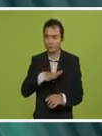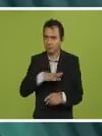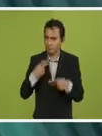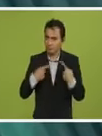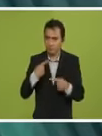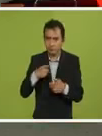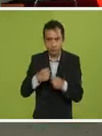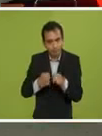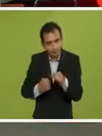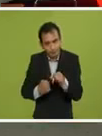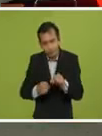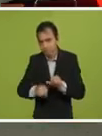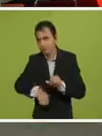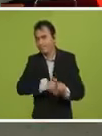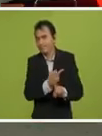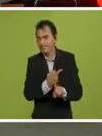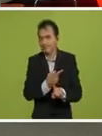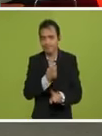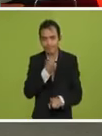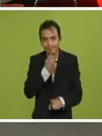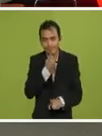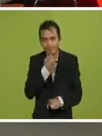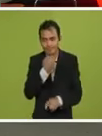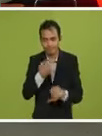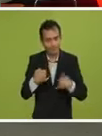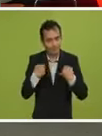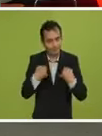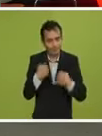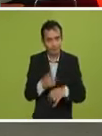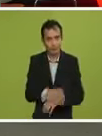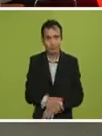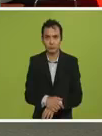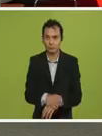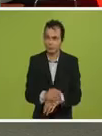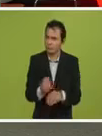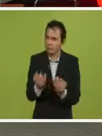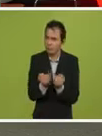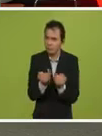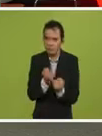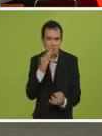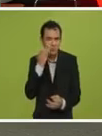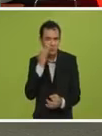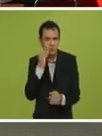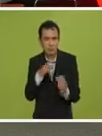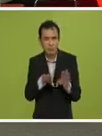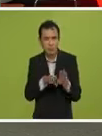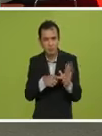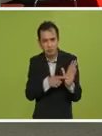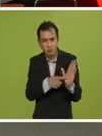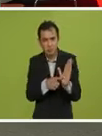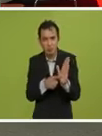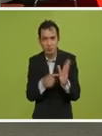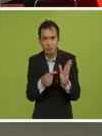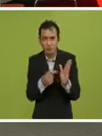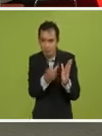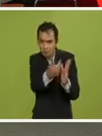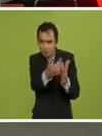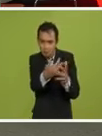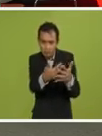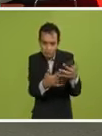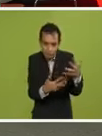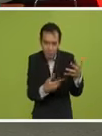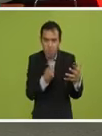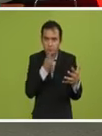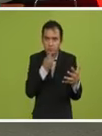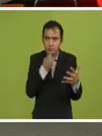repente vemos páginas en Facebook así terribles en las que están casi anunciando como un catálogo de niñas